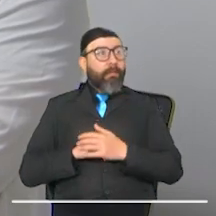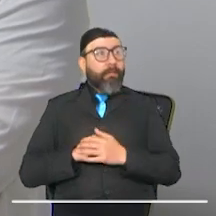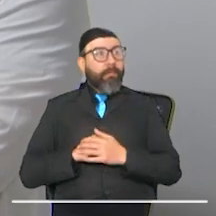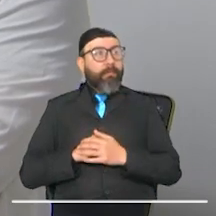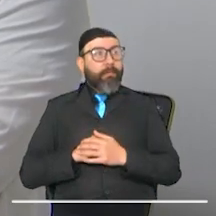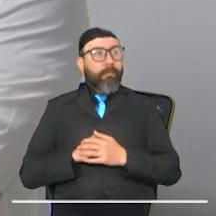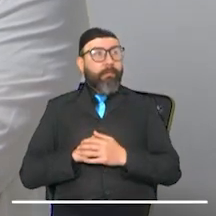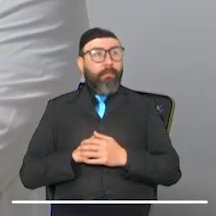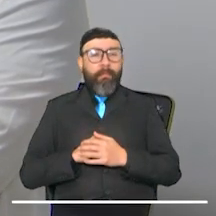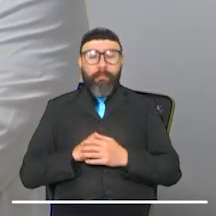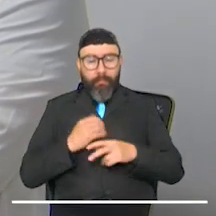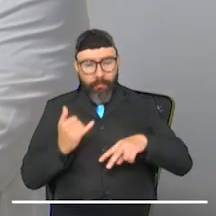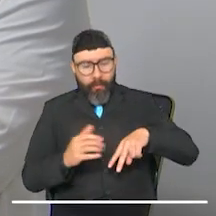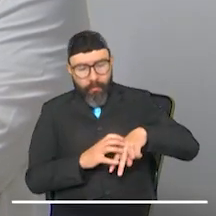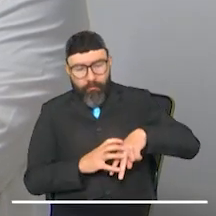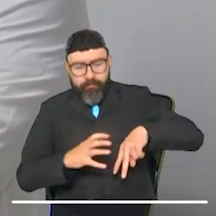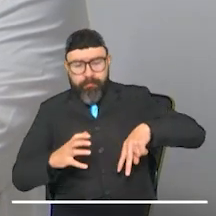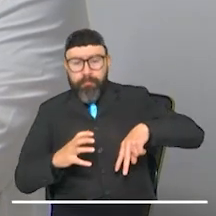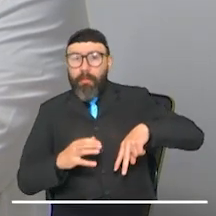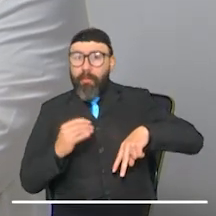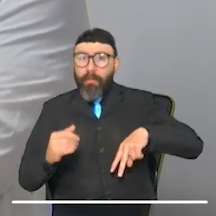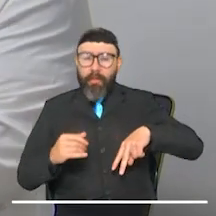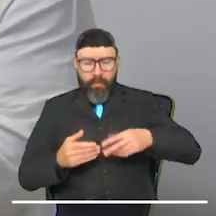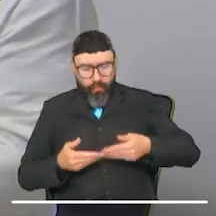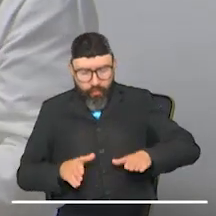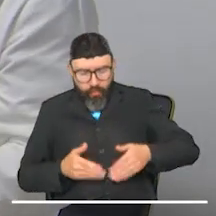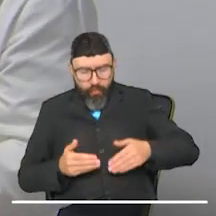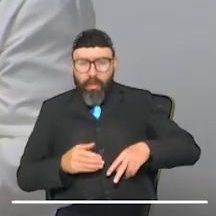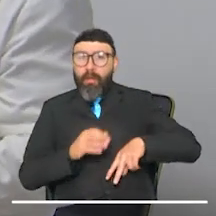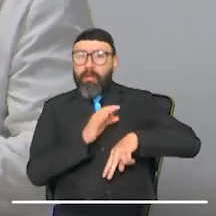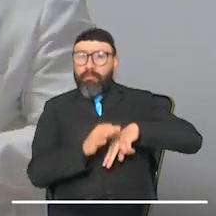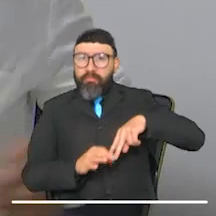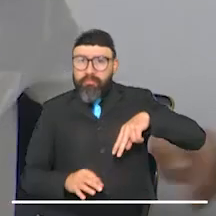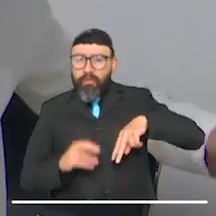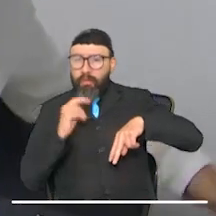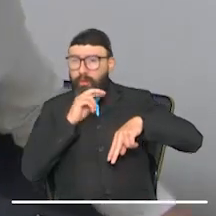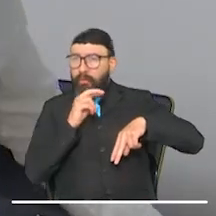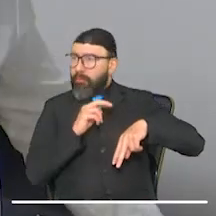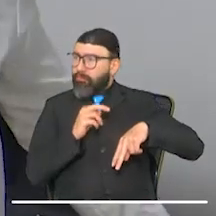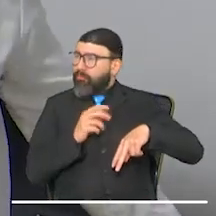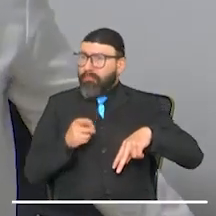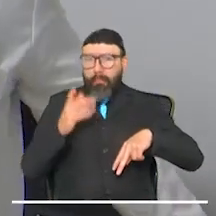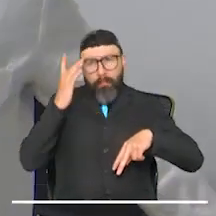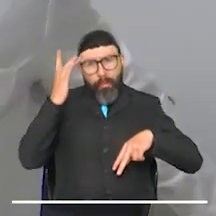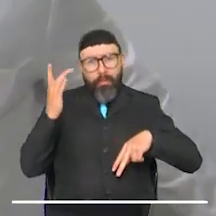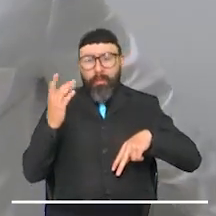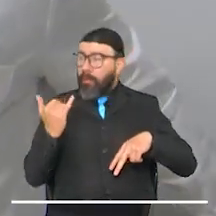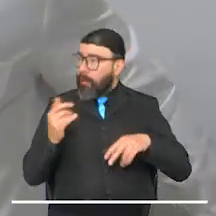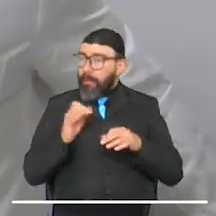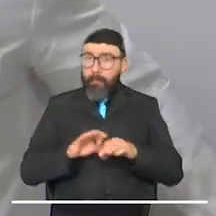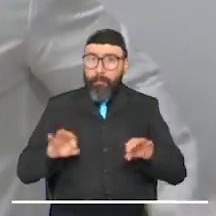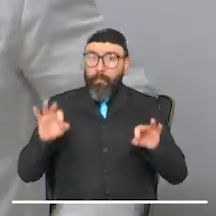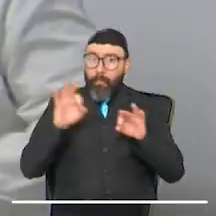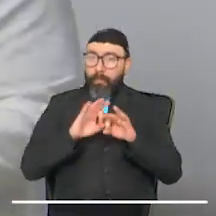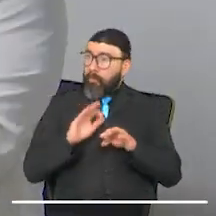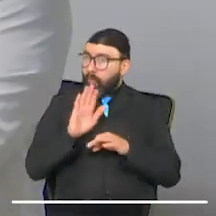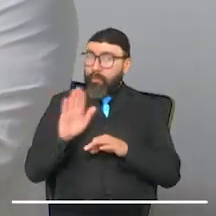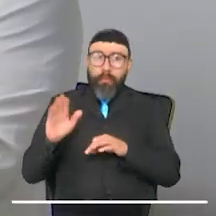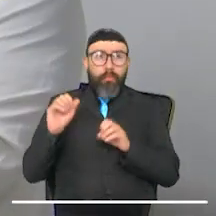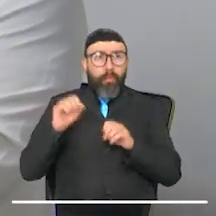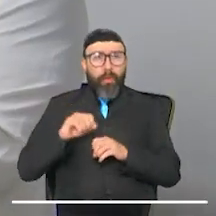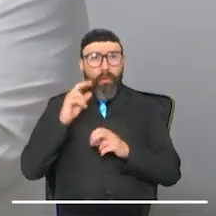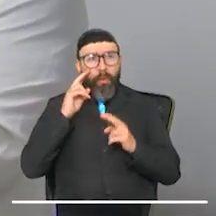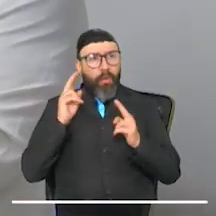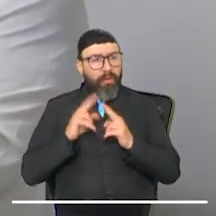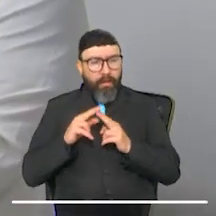se hincha por las venas por las arterias Cómo es el sistema linfático como porque es muy importante que ustedes puedan determinar